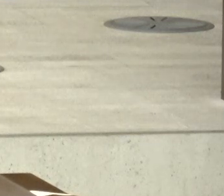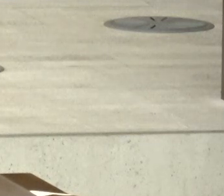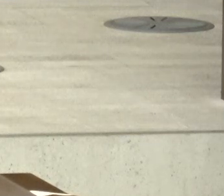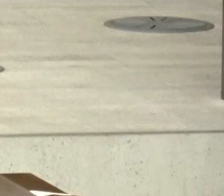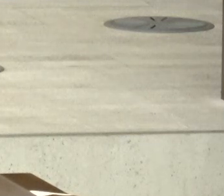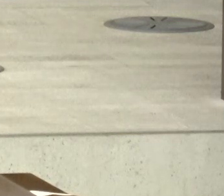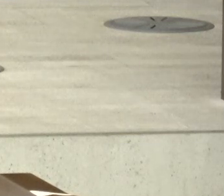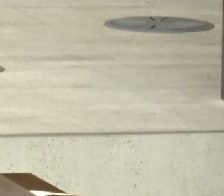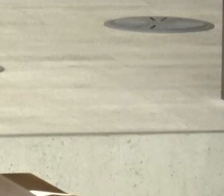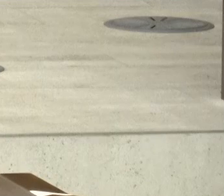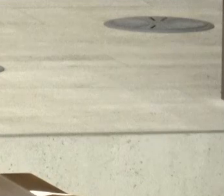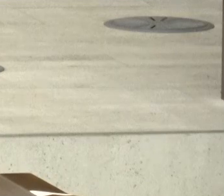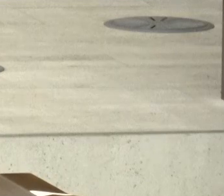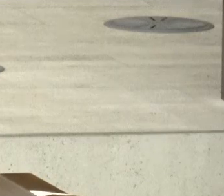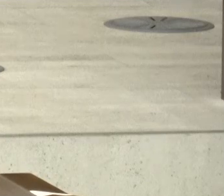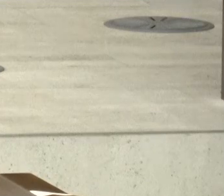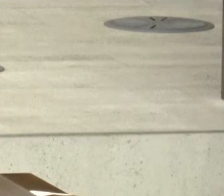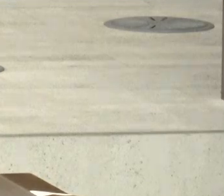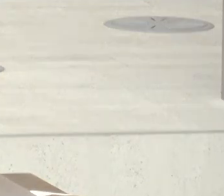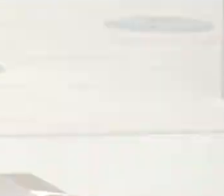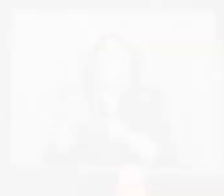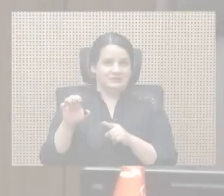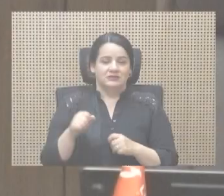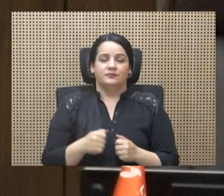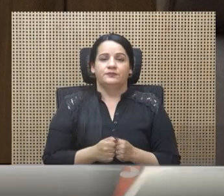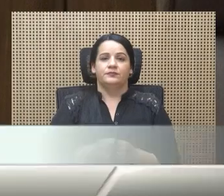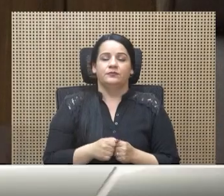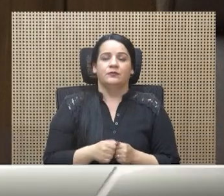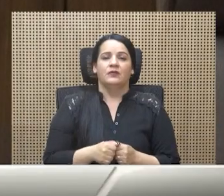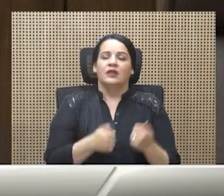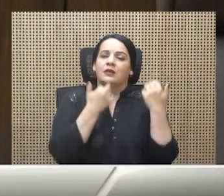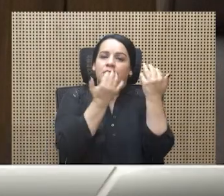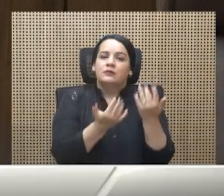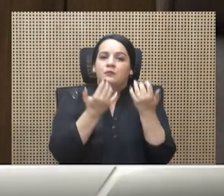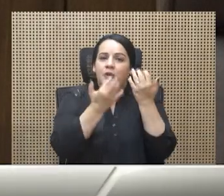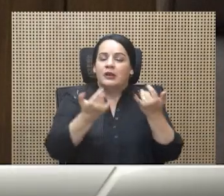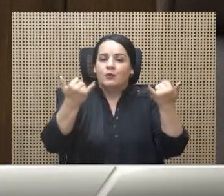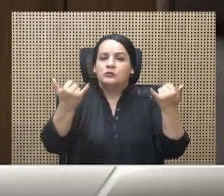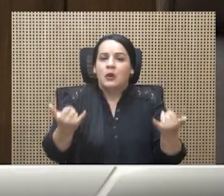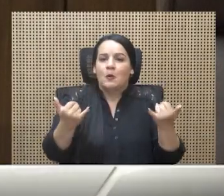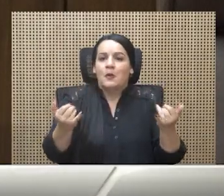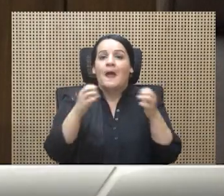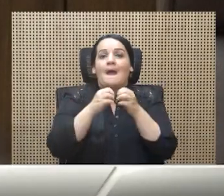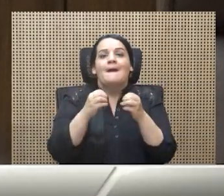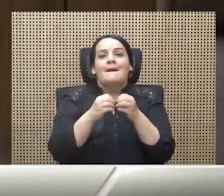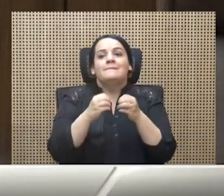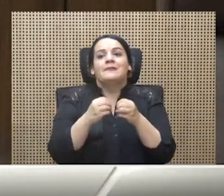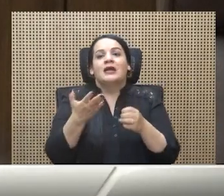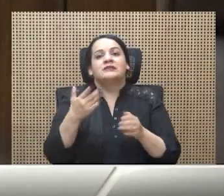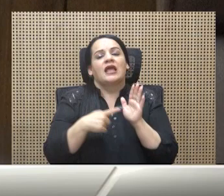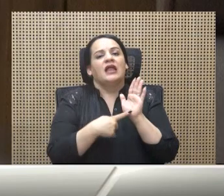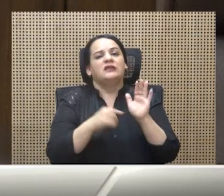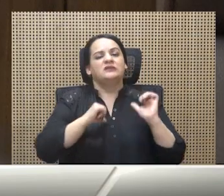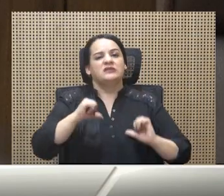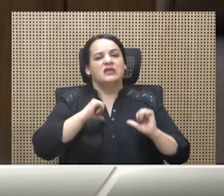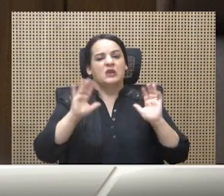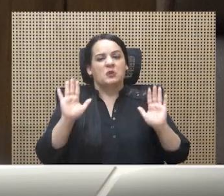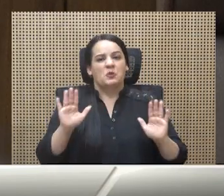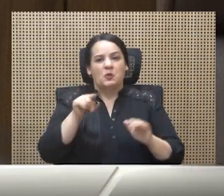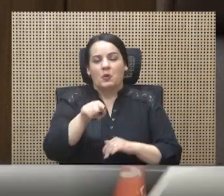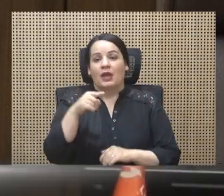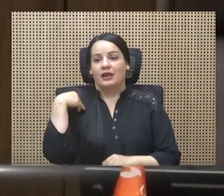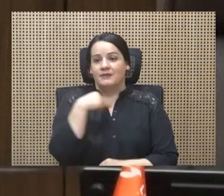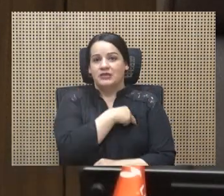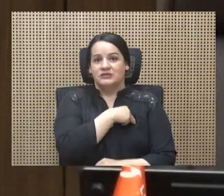estructura paralela evidente esperemos ahora Más allá del circo que el Ministerio Público